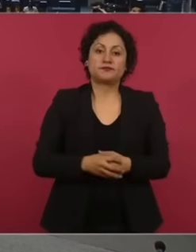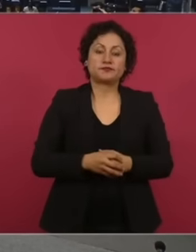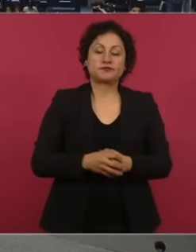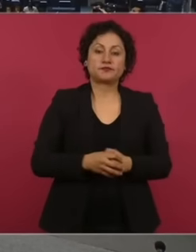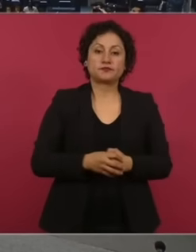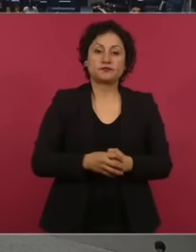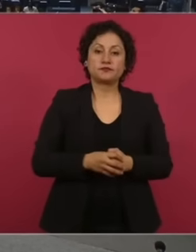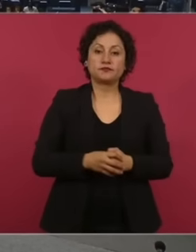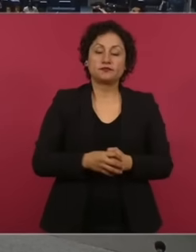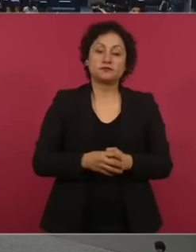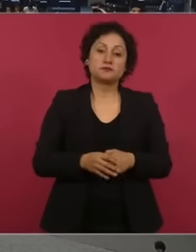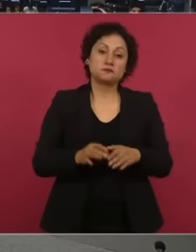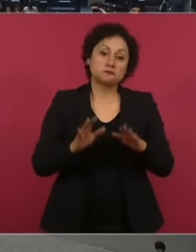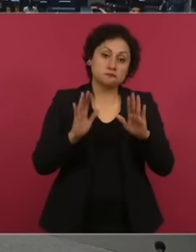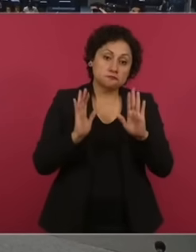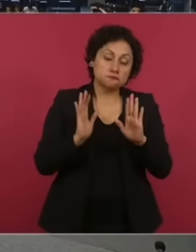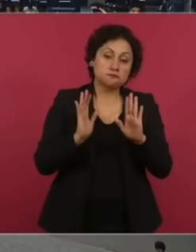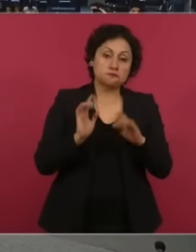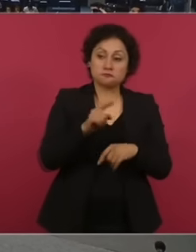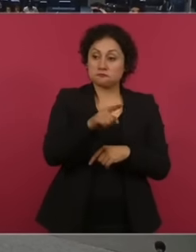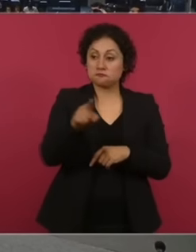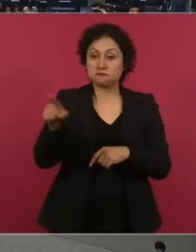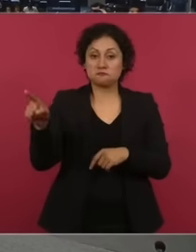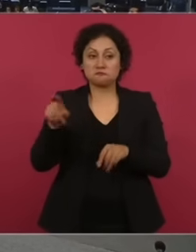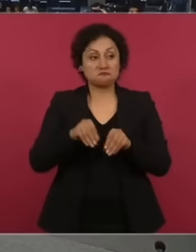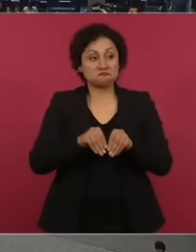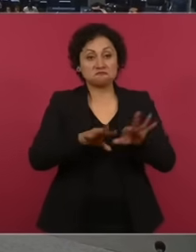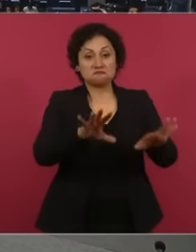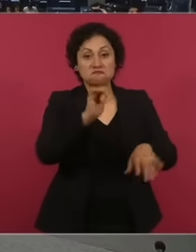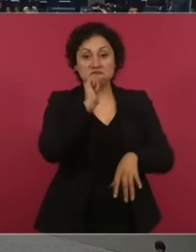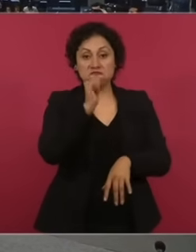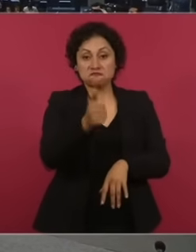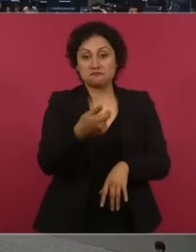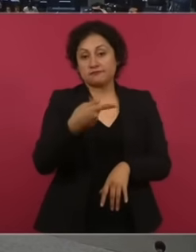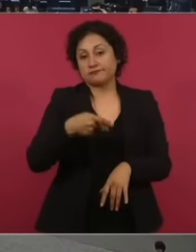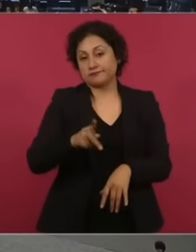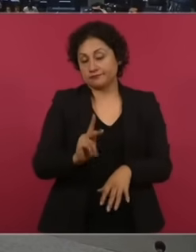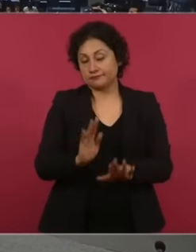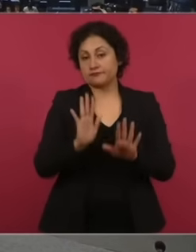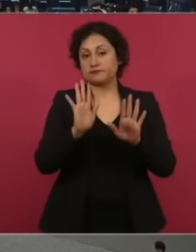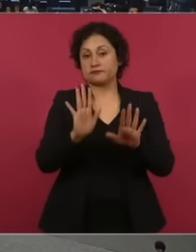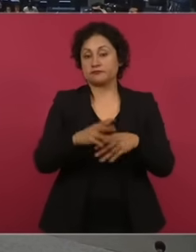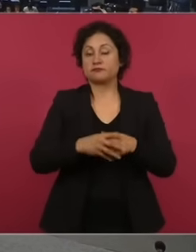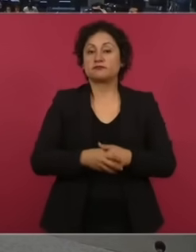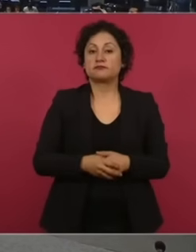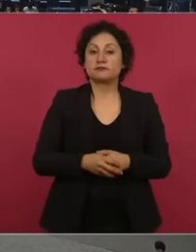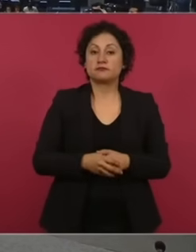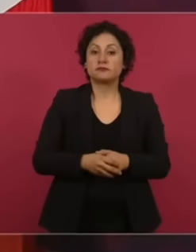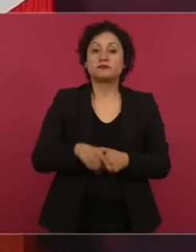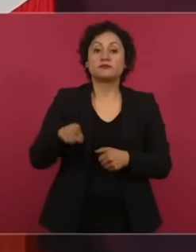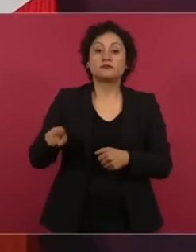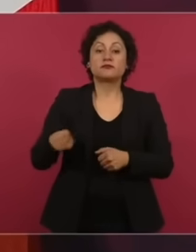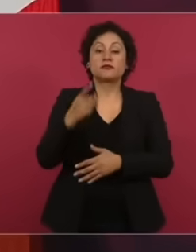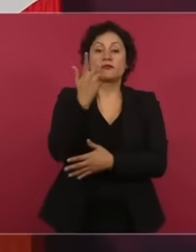pues seguramente no se dio a conocer, pero problema en la